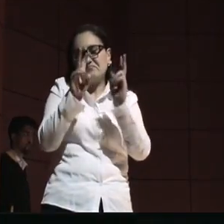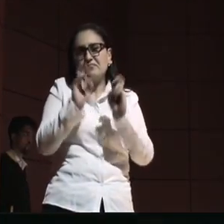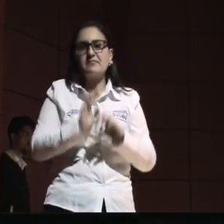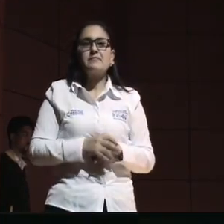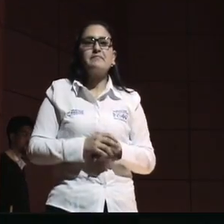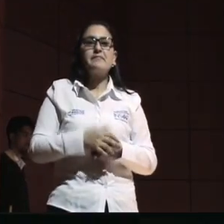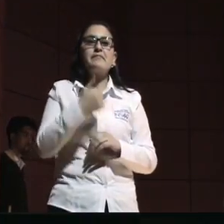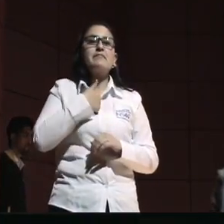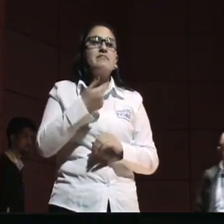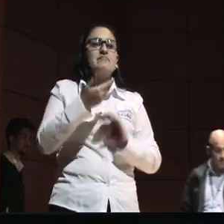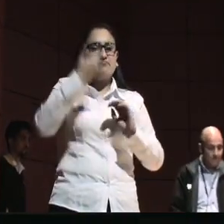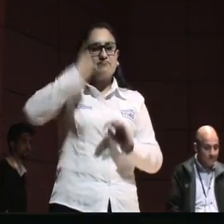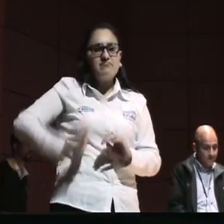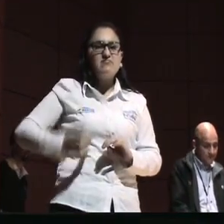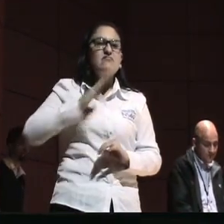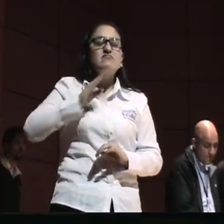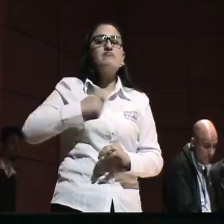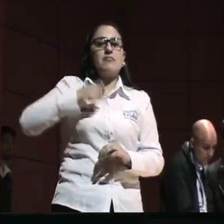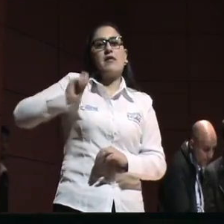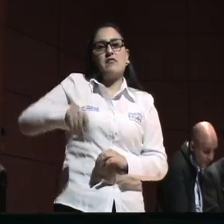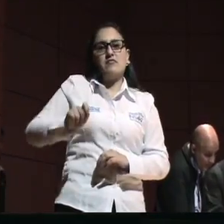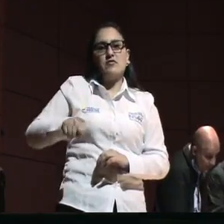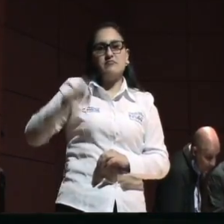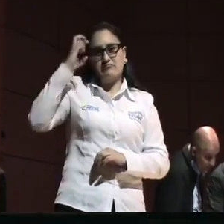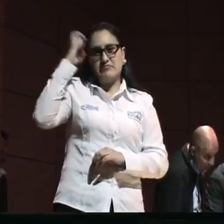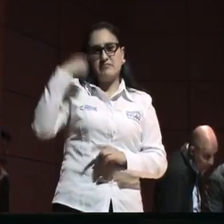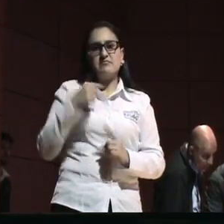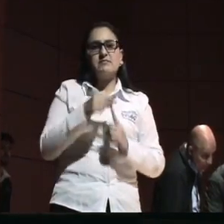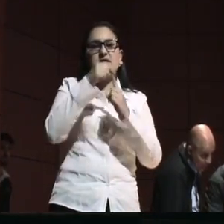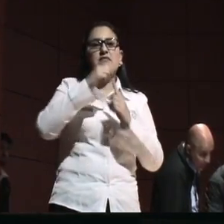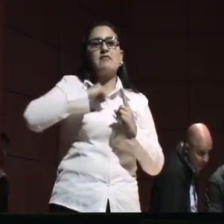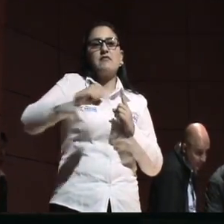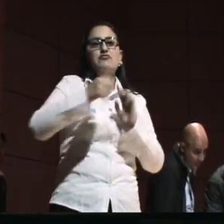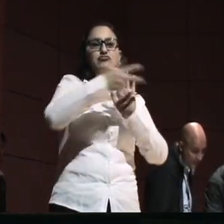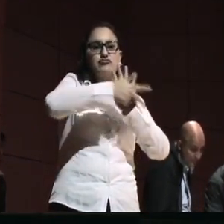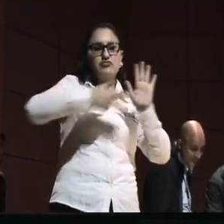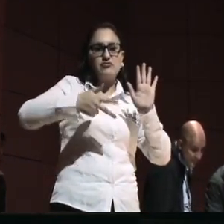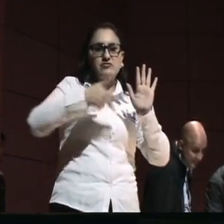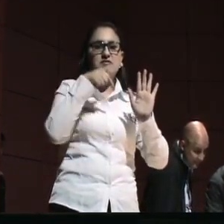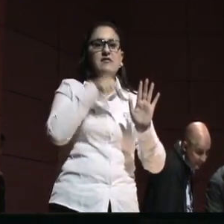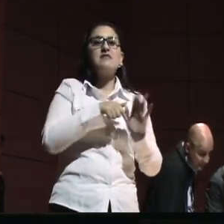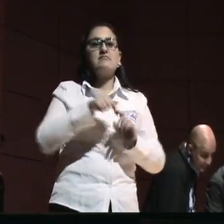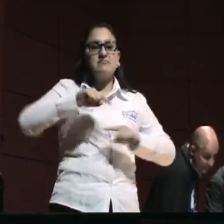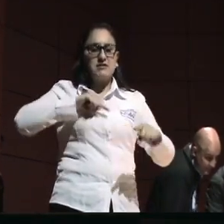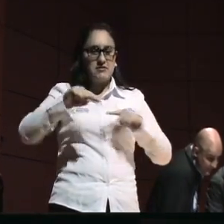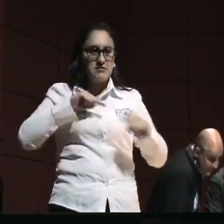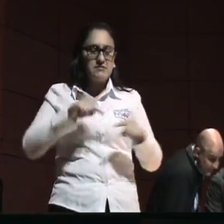Me presento como abogado, soy especializado en Derecho Constitucional y Administrativo.